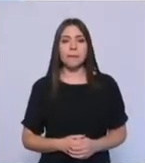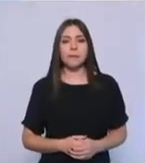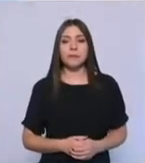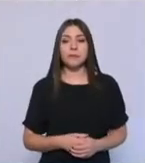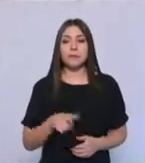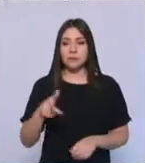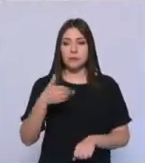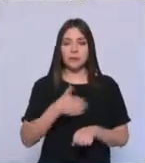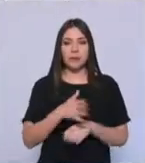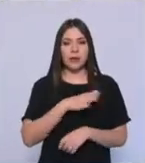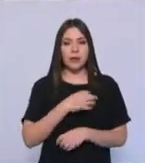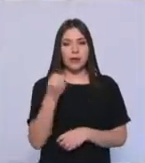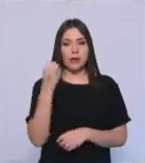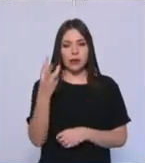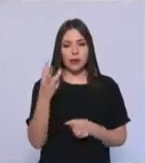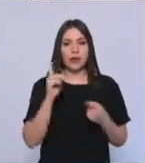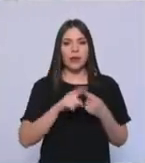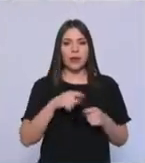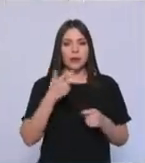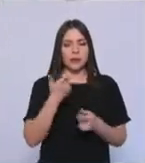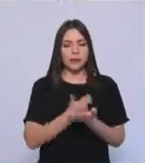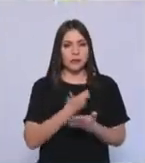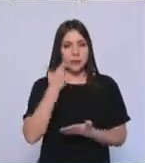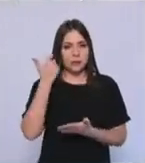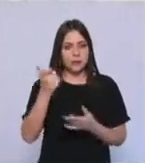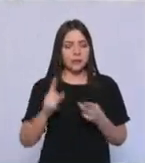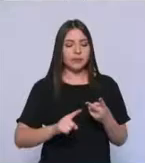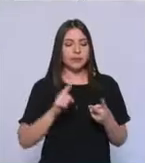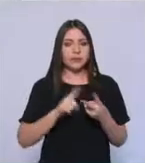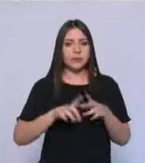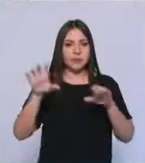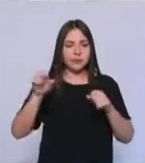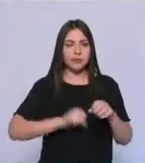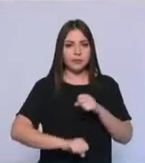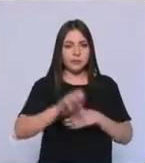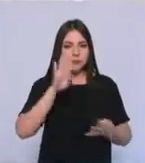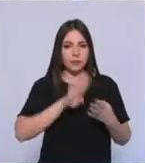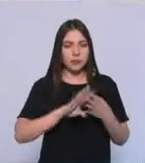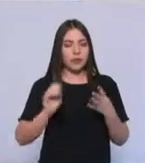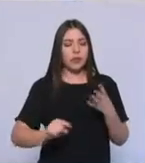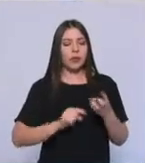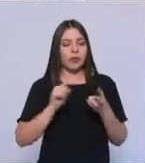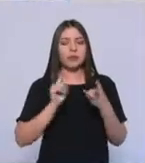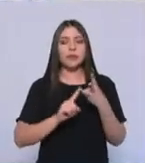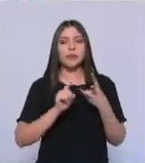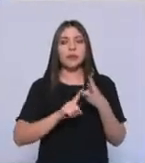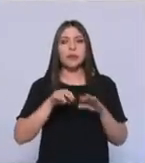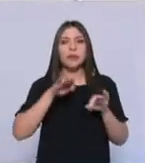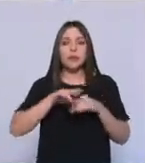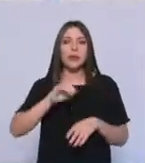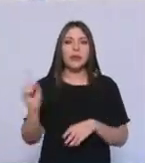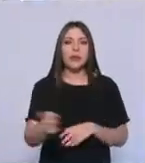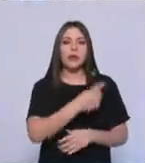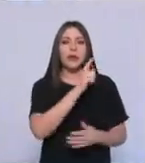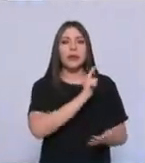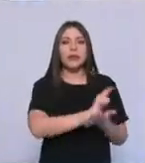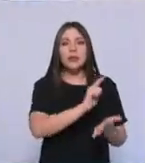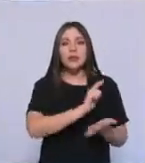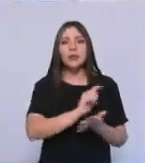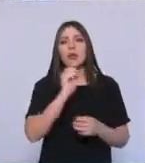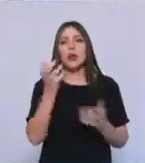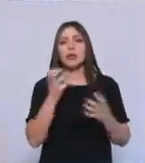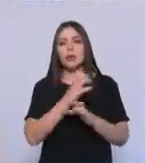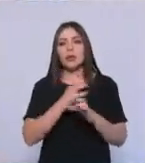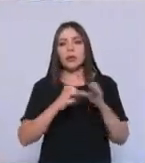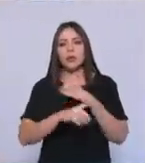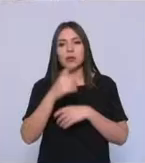¿no? La sanción económica, la sanción de privación de libertad, que es arresto, o trabajo comunitario. Todo esto, digamos, se trabaja en horas, ¿sí? Por decir